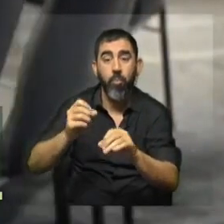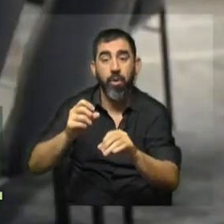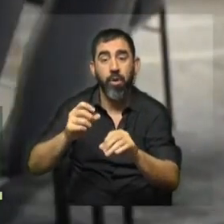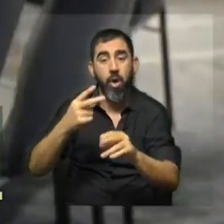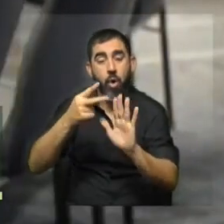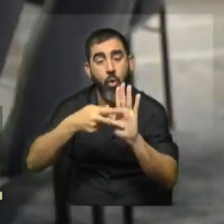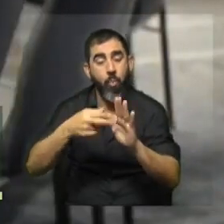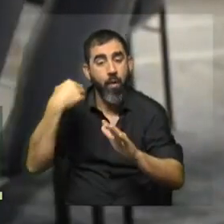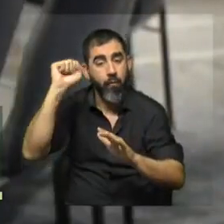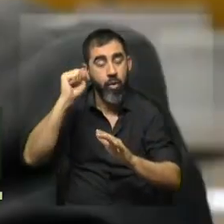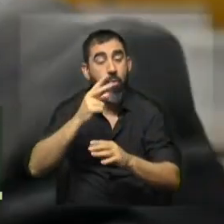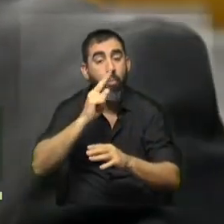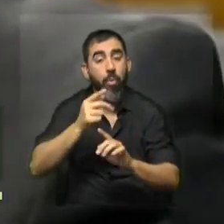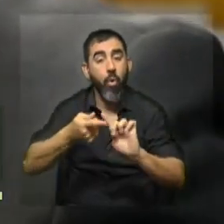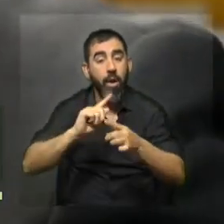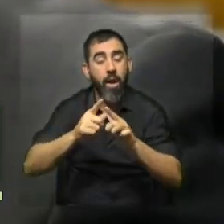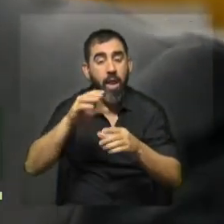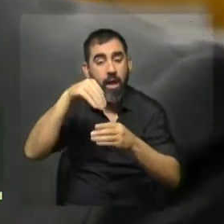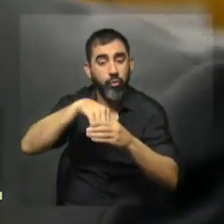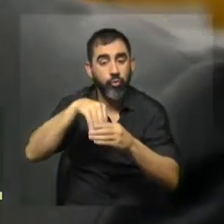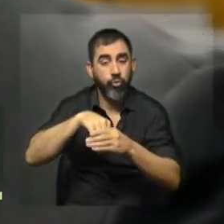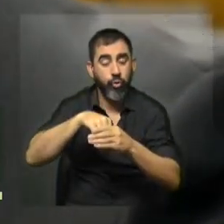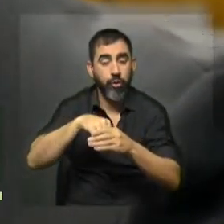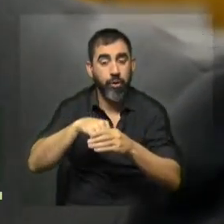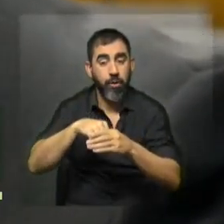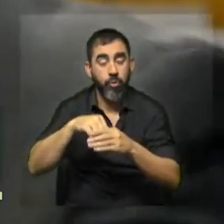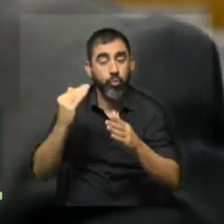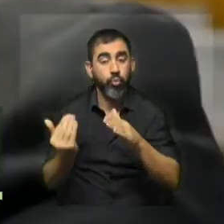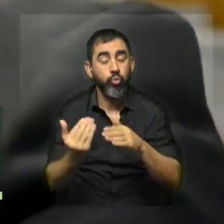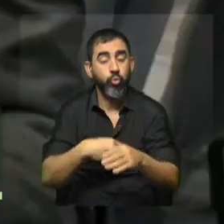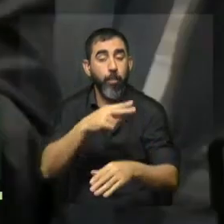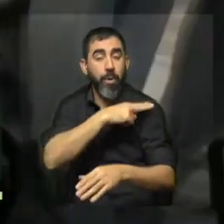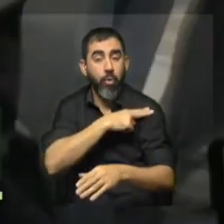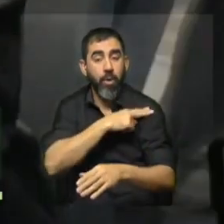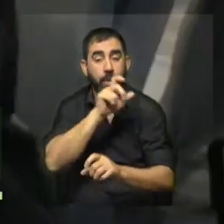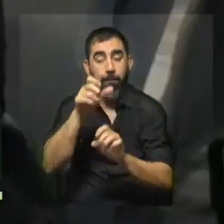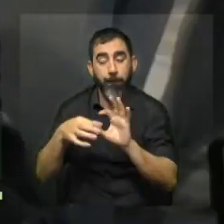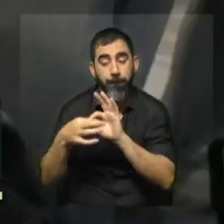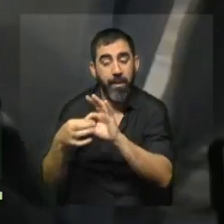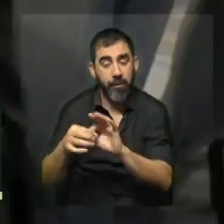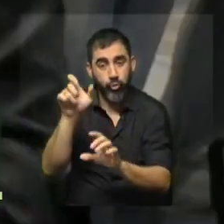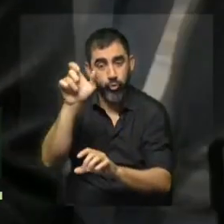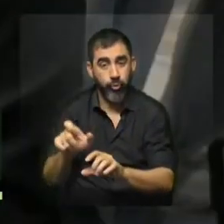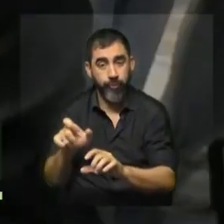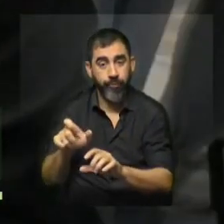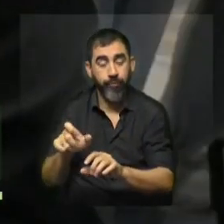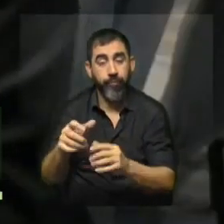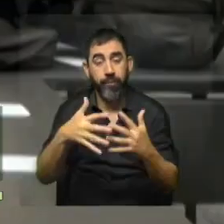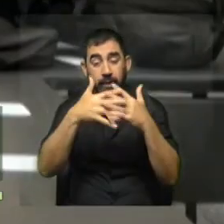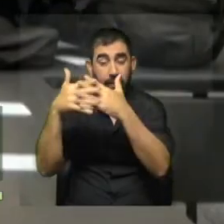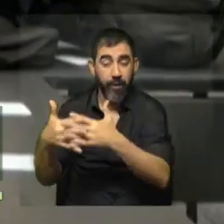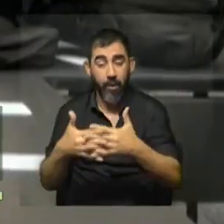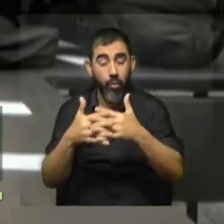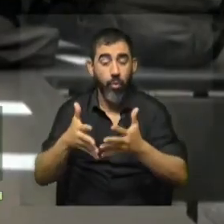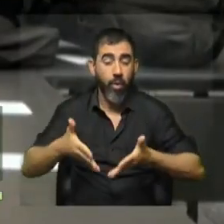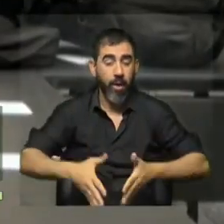las normas del banco que prohíbe las relaciones íntimas entre superiores con personas que dependan directamente de ellos. Estadounidense de origen